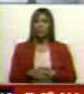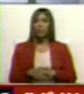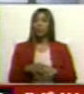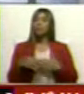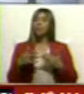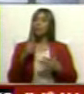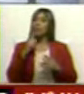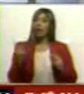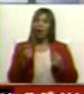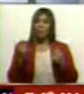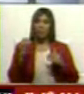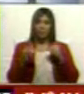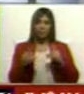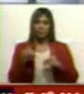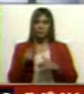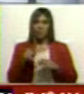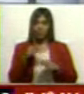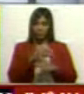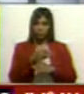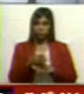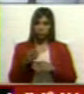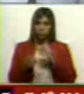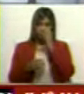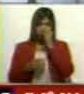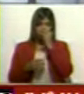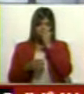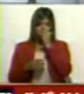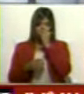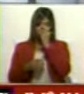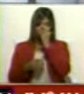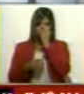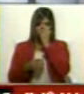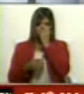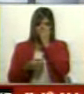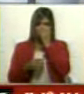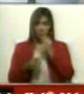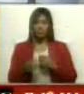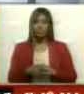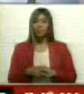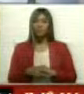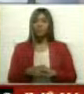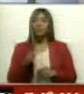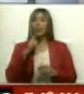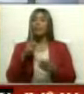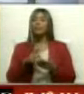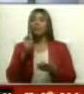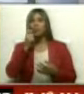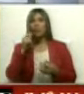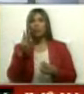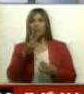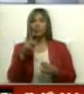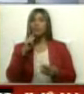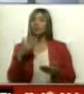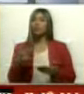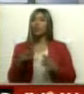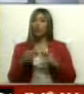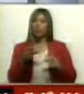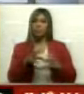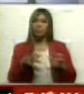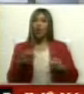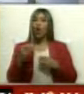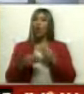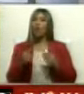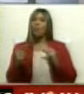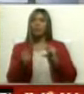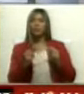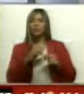fue la campaña electoral, lo que fue ese despliegue del Comando Venezuela, toda la participación del pueblo venezolano fue importante de todos los sectores. ¿Cómo ha sido la discusión